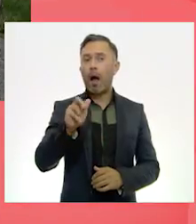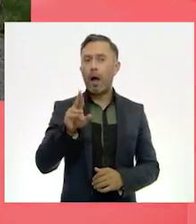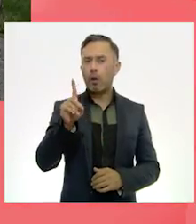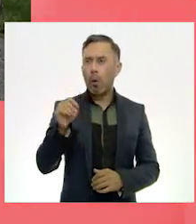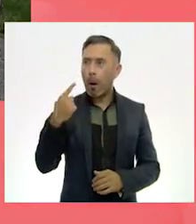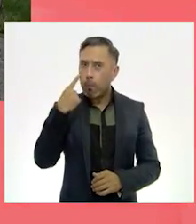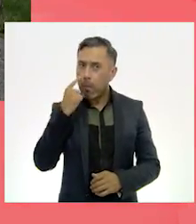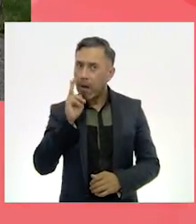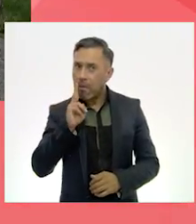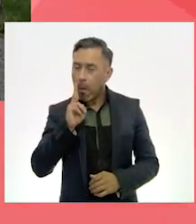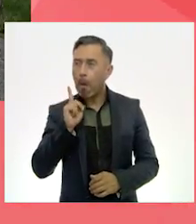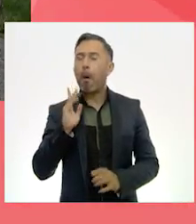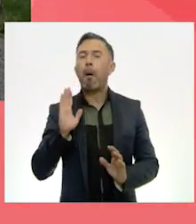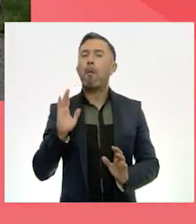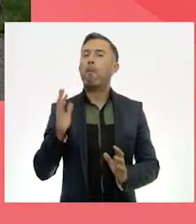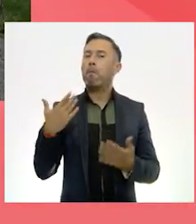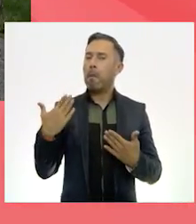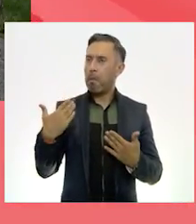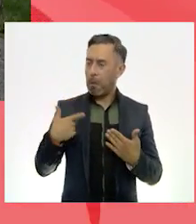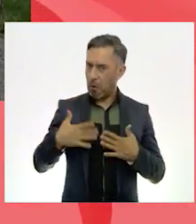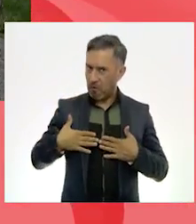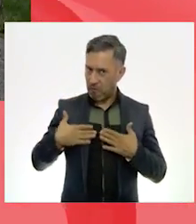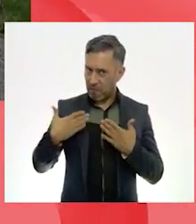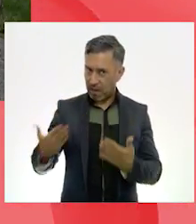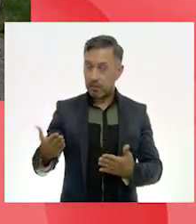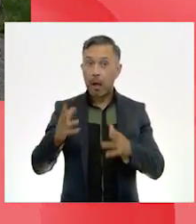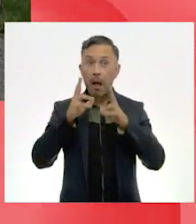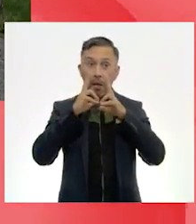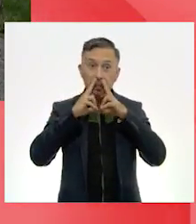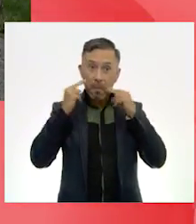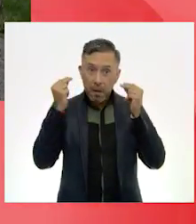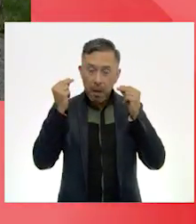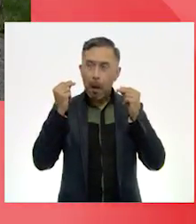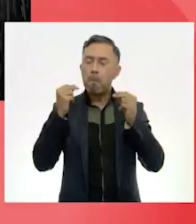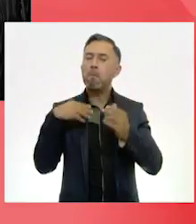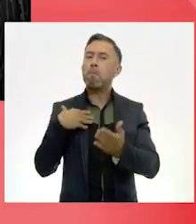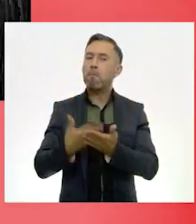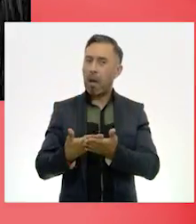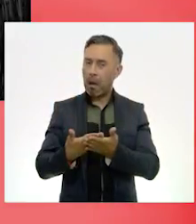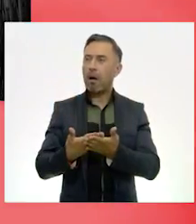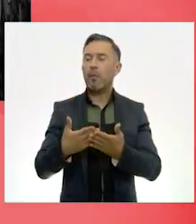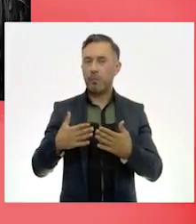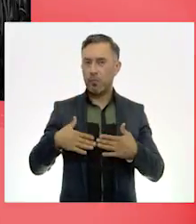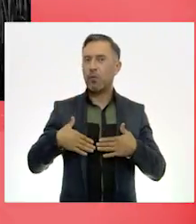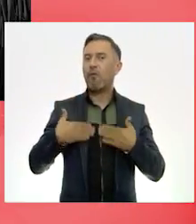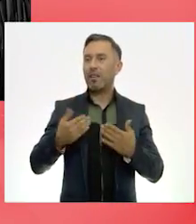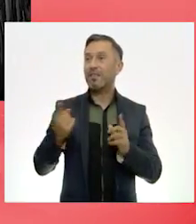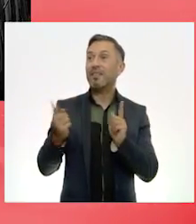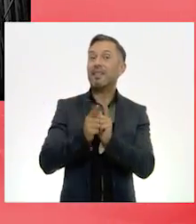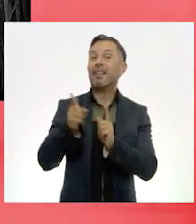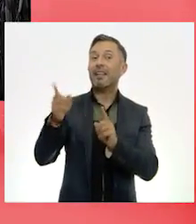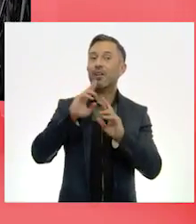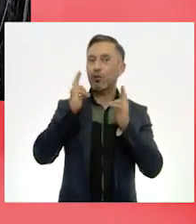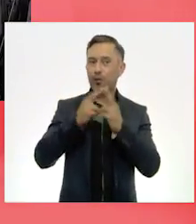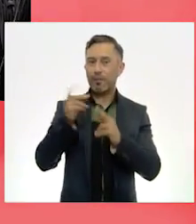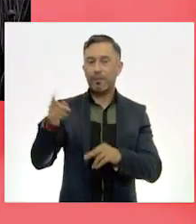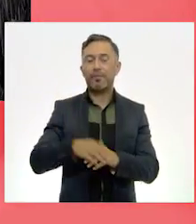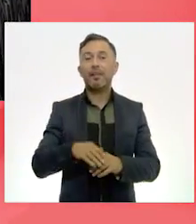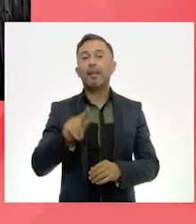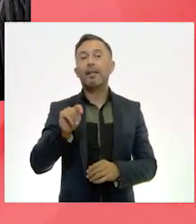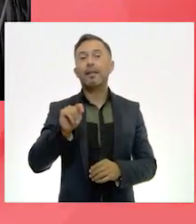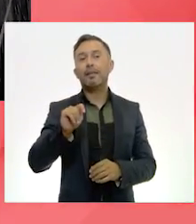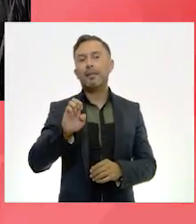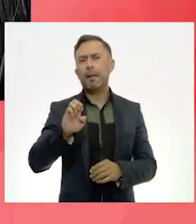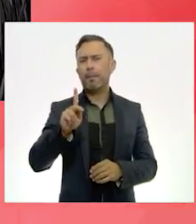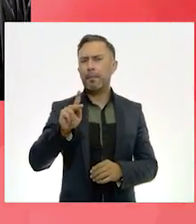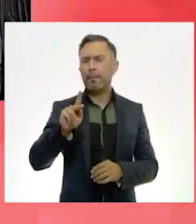y Zapata entonces aceptó la reunión en Chinameca. Entonces se quedan de ver en Tepalcingo más tarde.